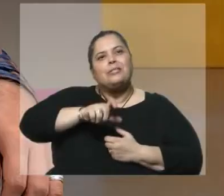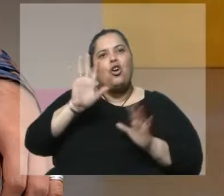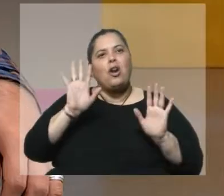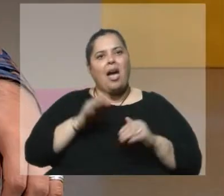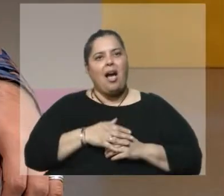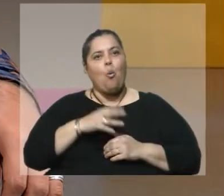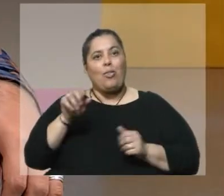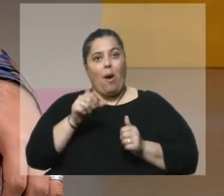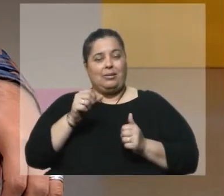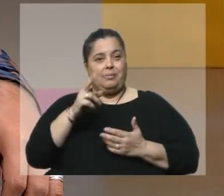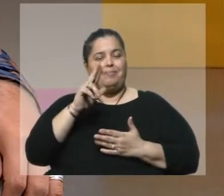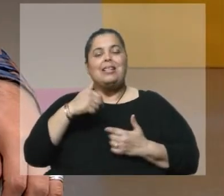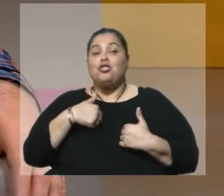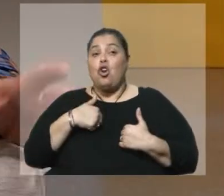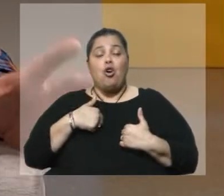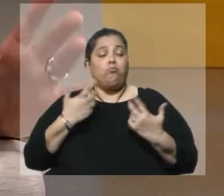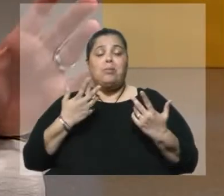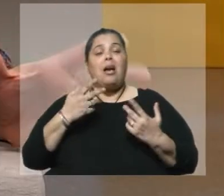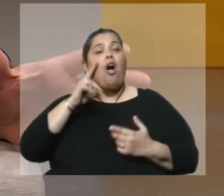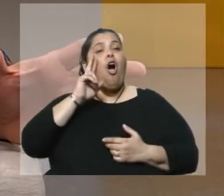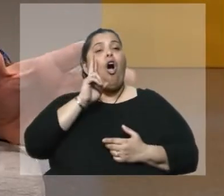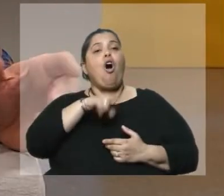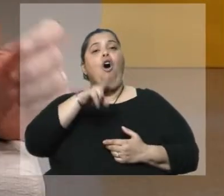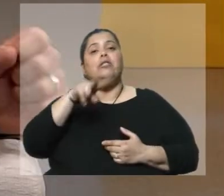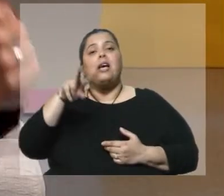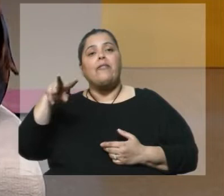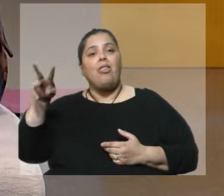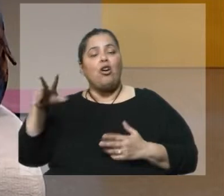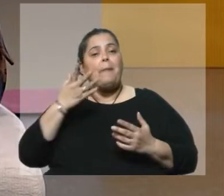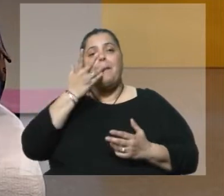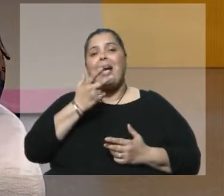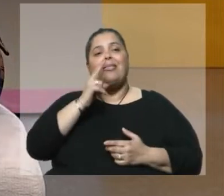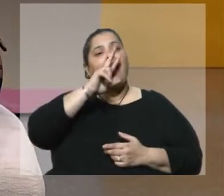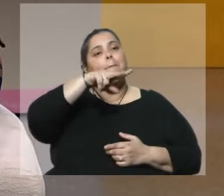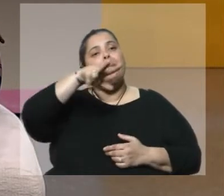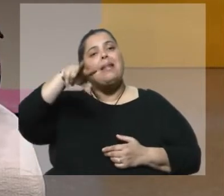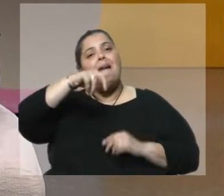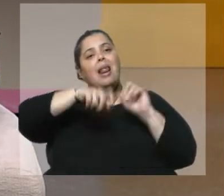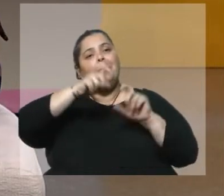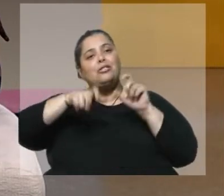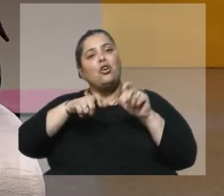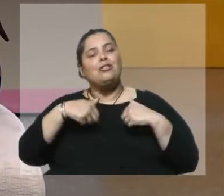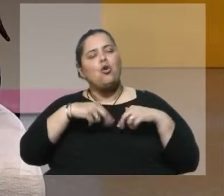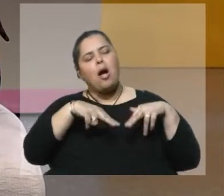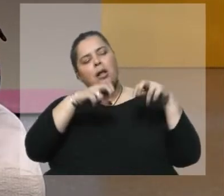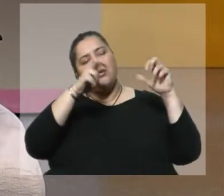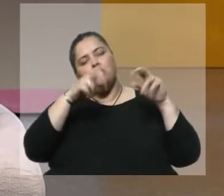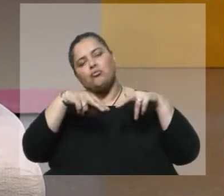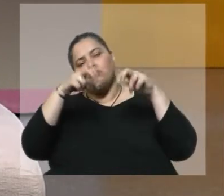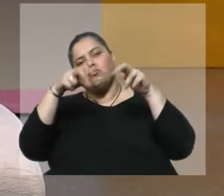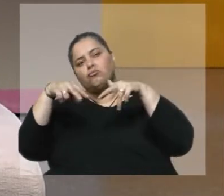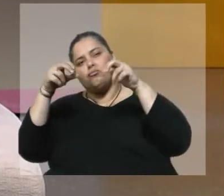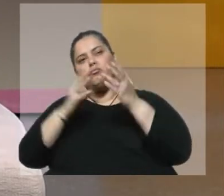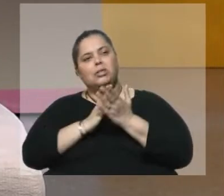caso? Yo soy un observador, me gusta mucho observar, me gusta mucho observar la gente y soy muy analítico.